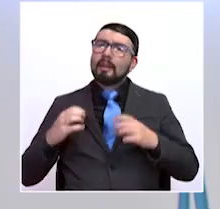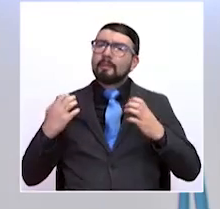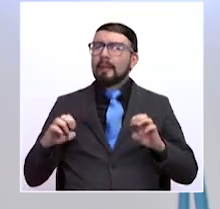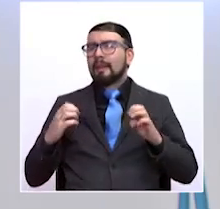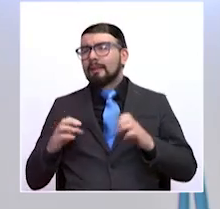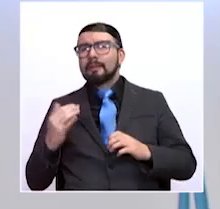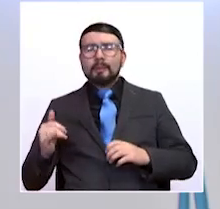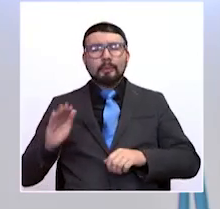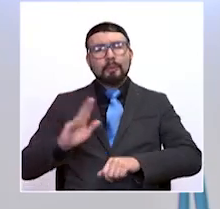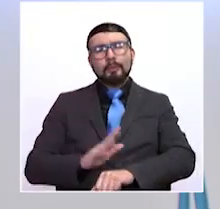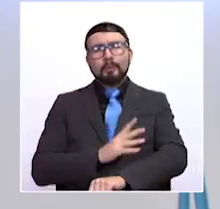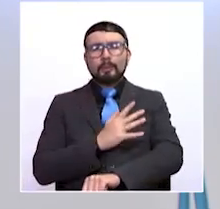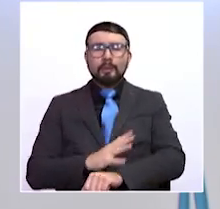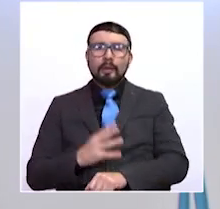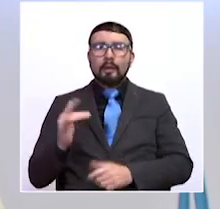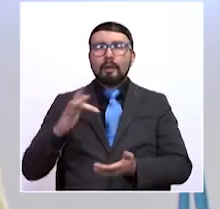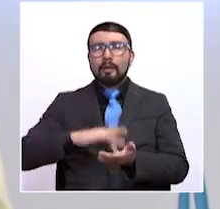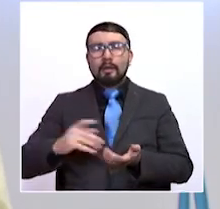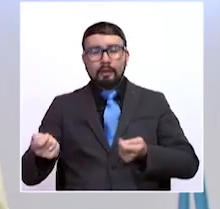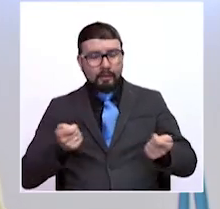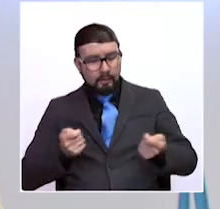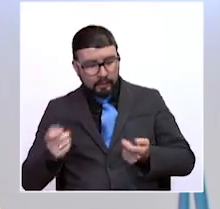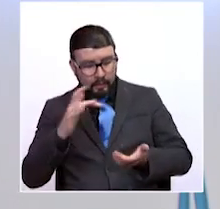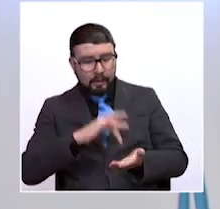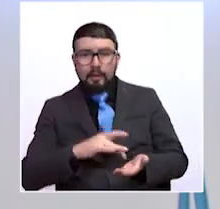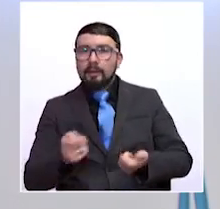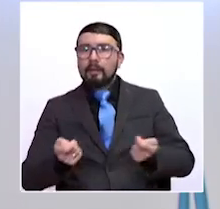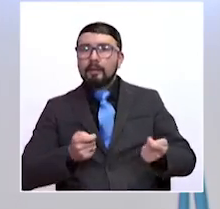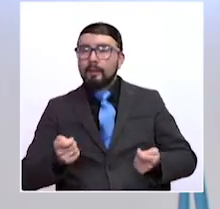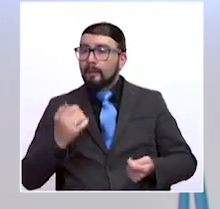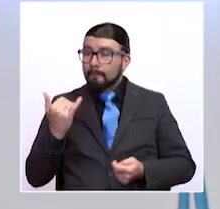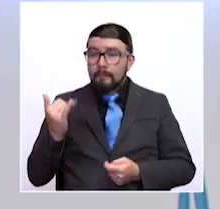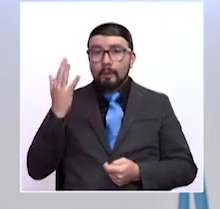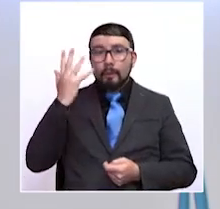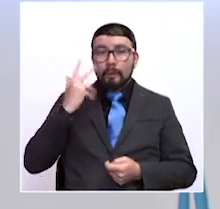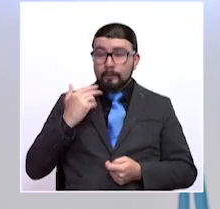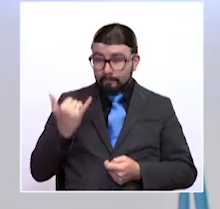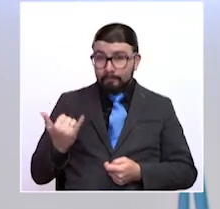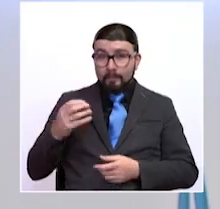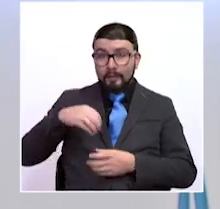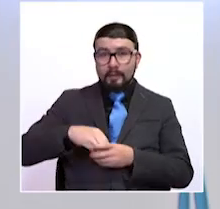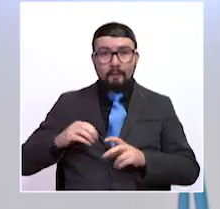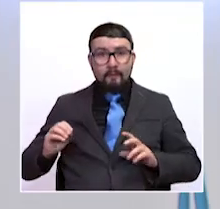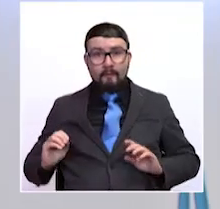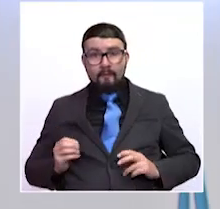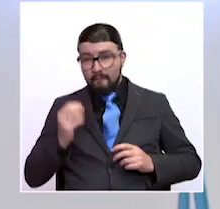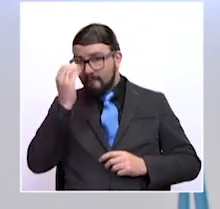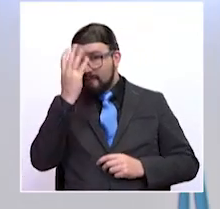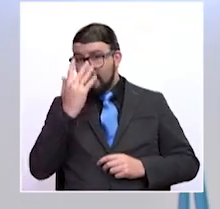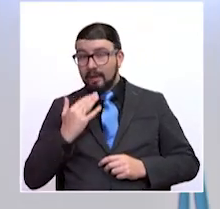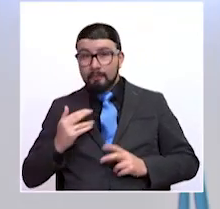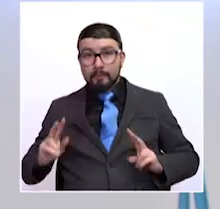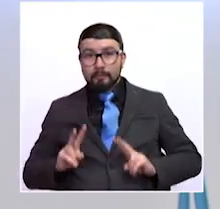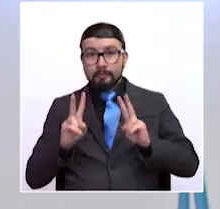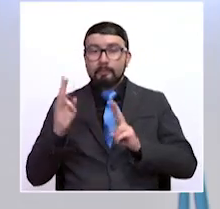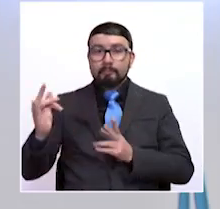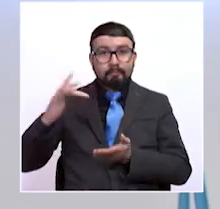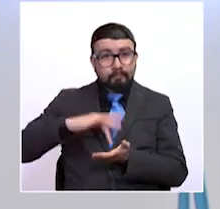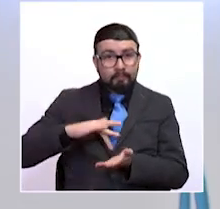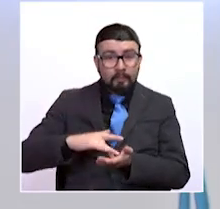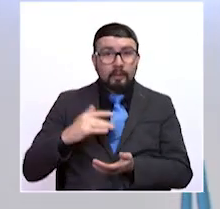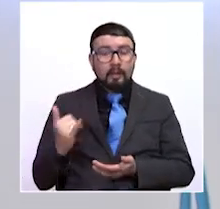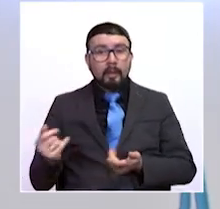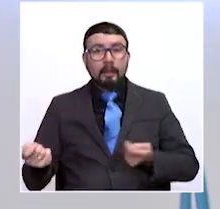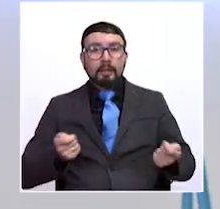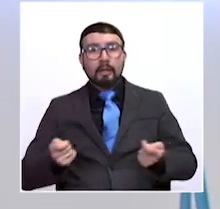que estaremos cantando todos estos días. Estamos en Facebook Live para que nos dejen todas estas inquietudes en vivo, en directo. Nos